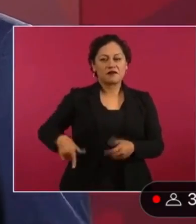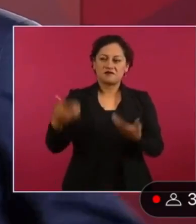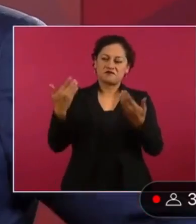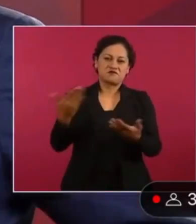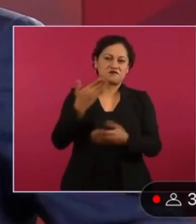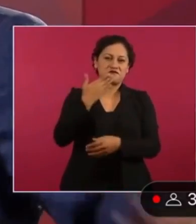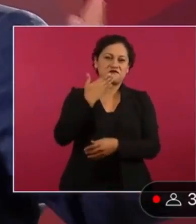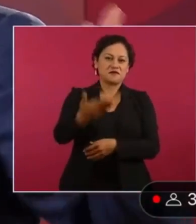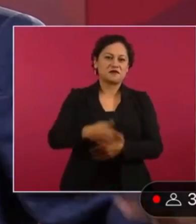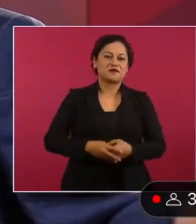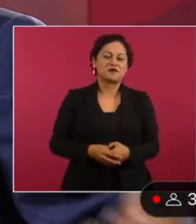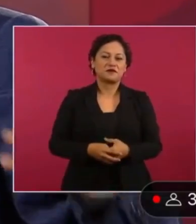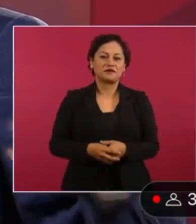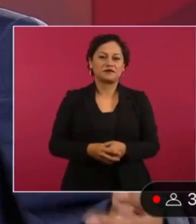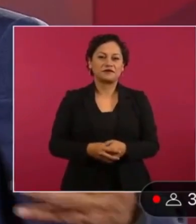porque